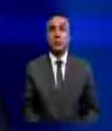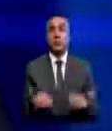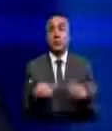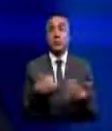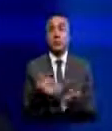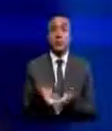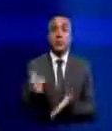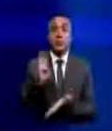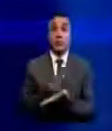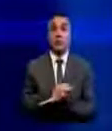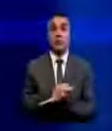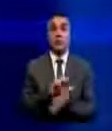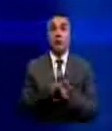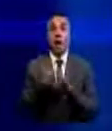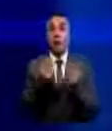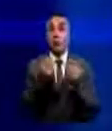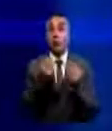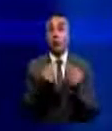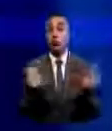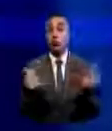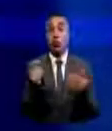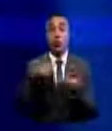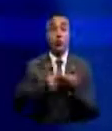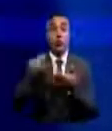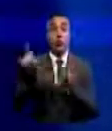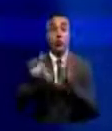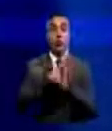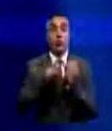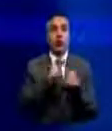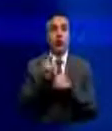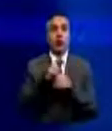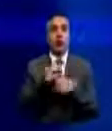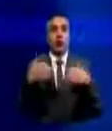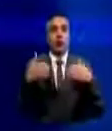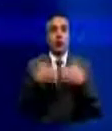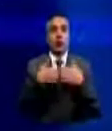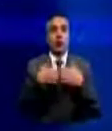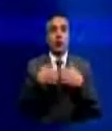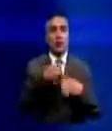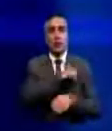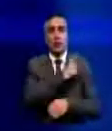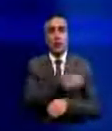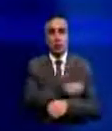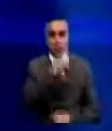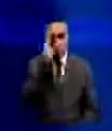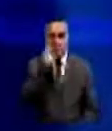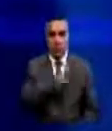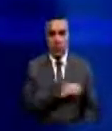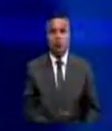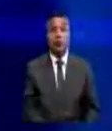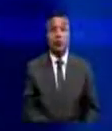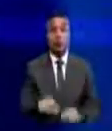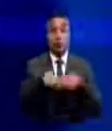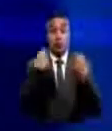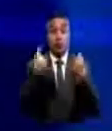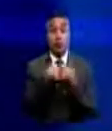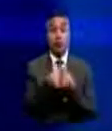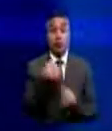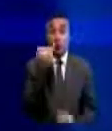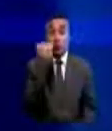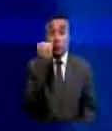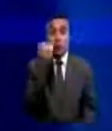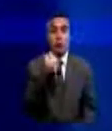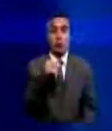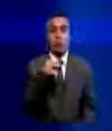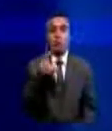Bueno, y en la Asamblea nada está dicho respecto a la aprobación de la ley de uso legítimo de la fuerza. El movimiento Pachacuti condiciona